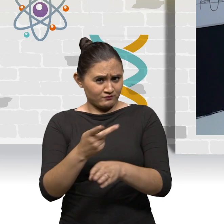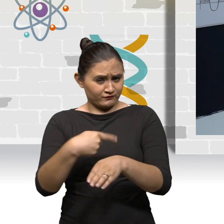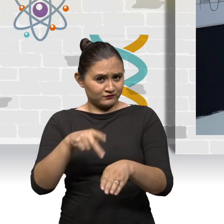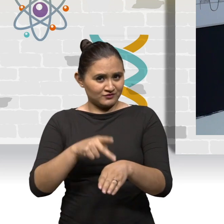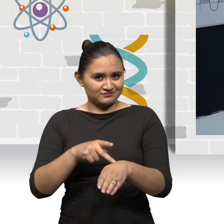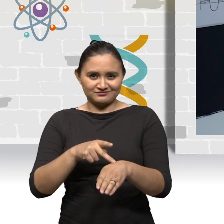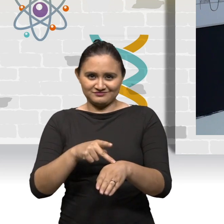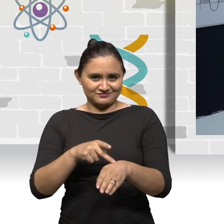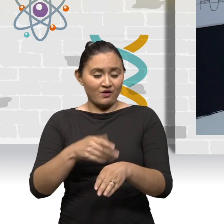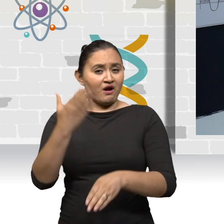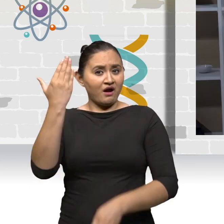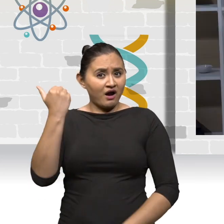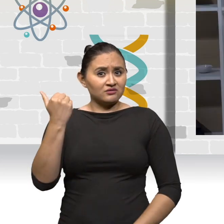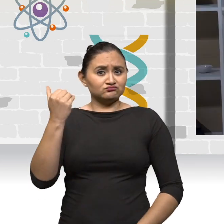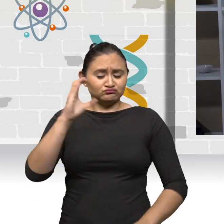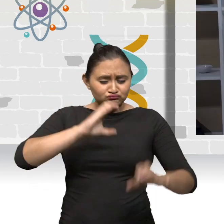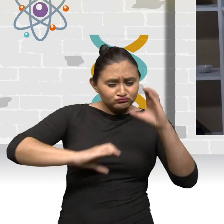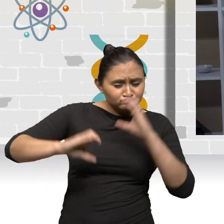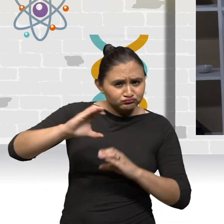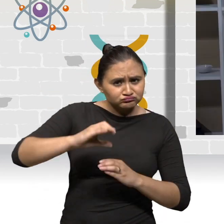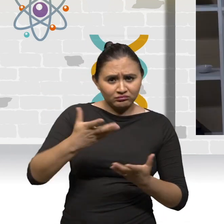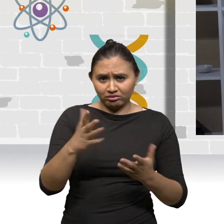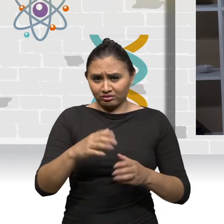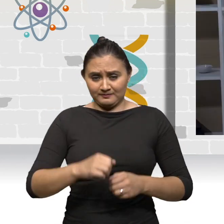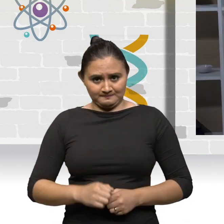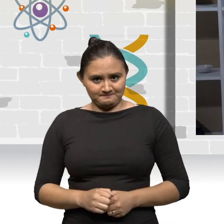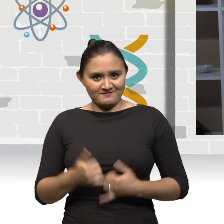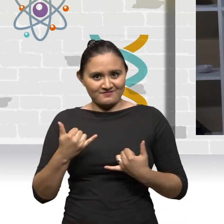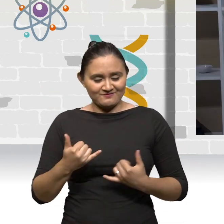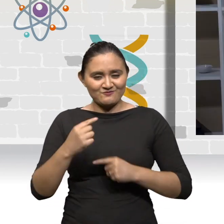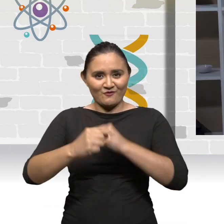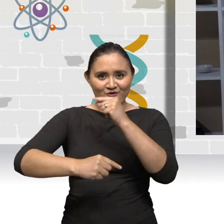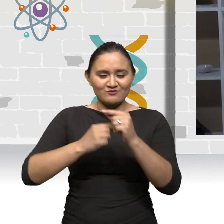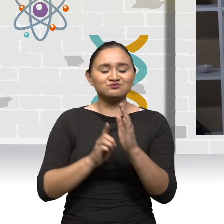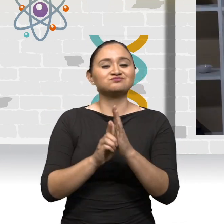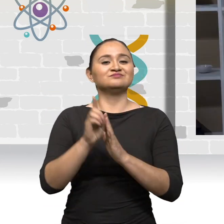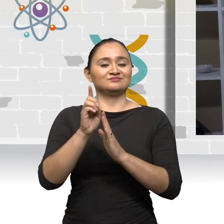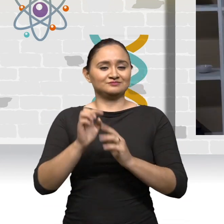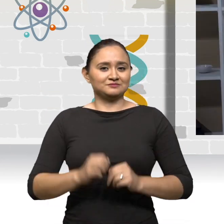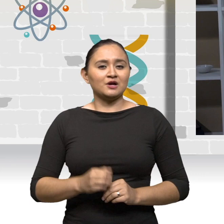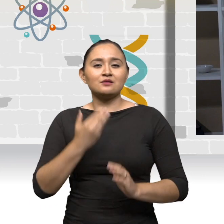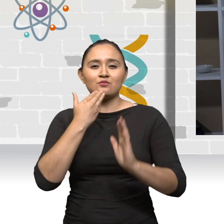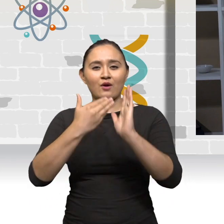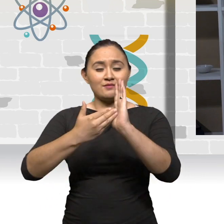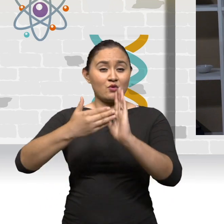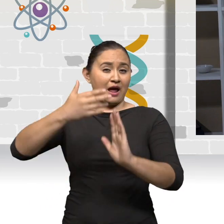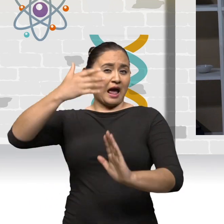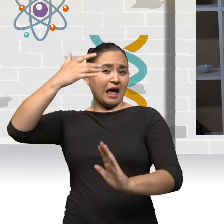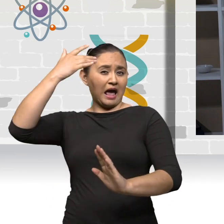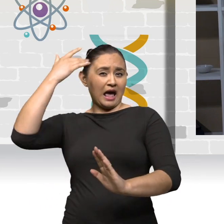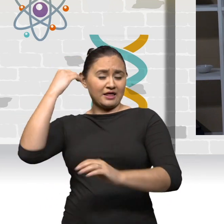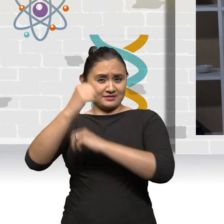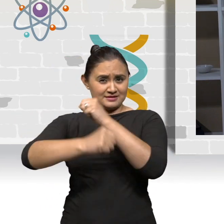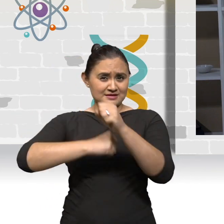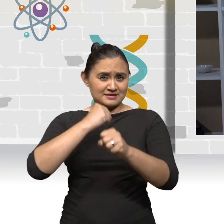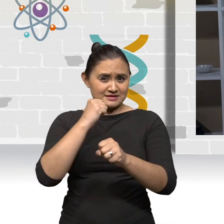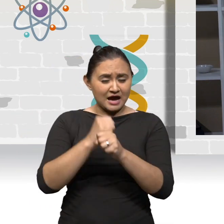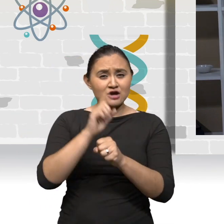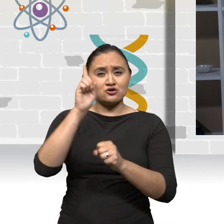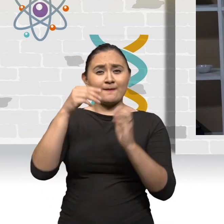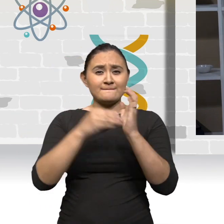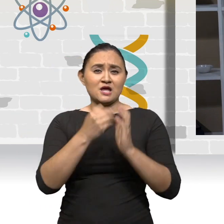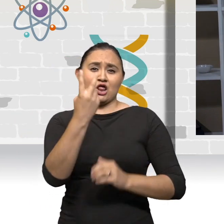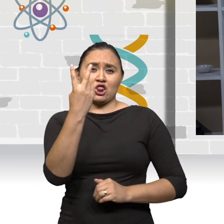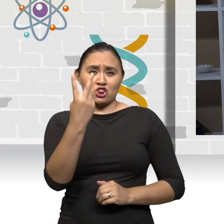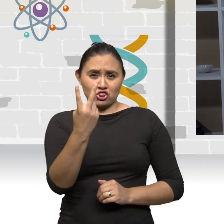tú aprenderás en este video. Empecemos con un poco de historia sobre el cañón. Más o menos en el siglo XIII, allá